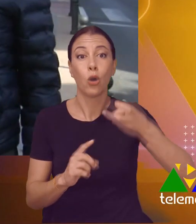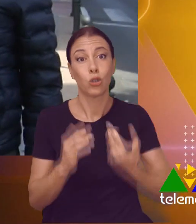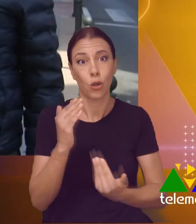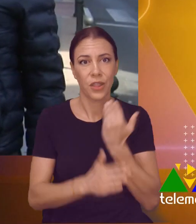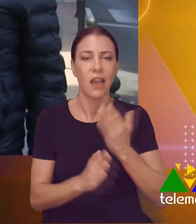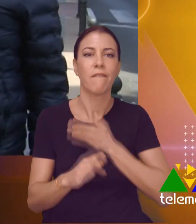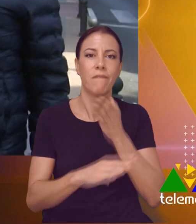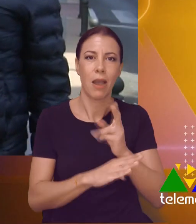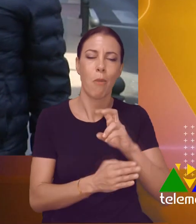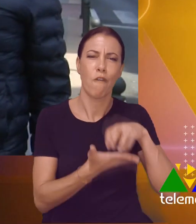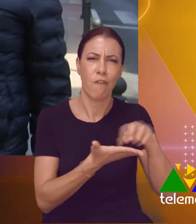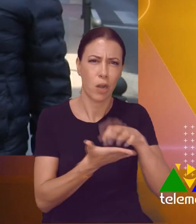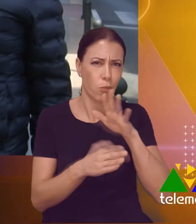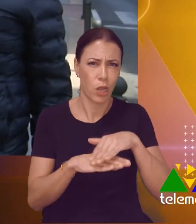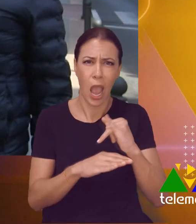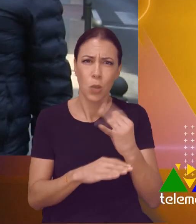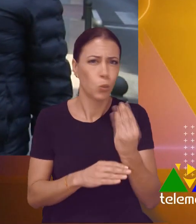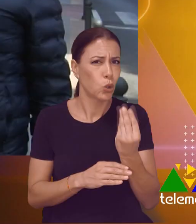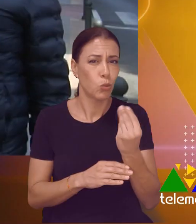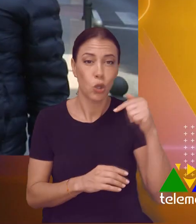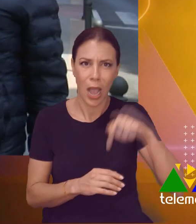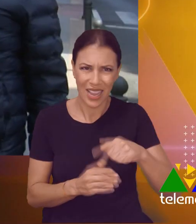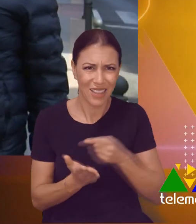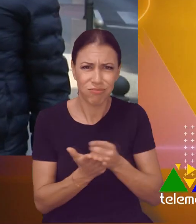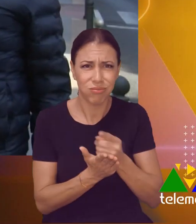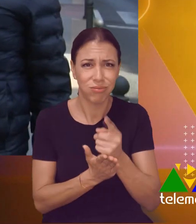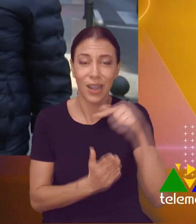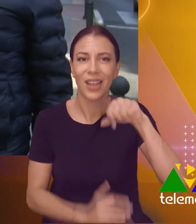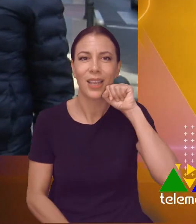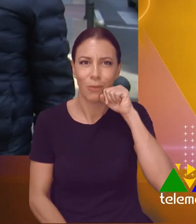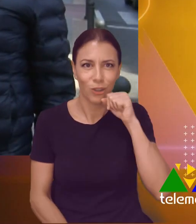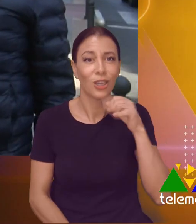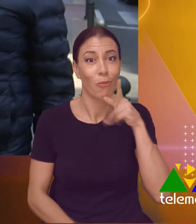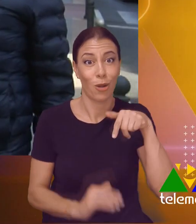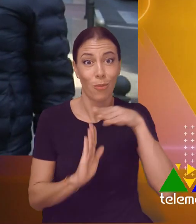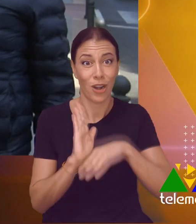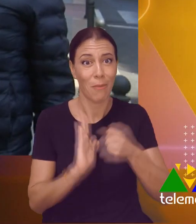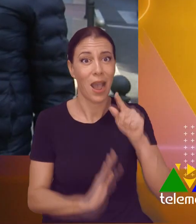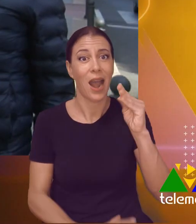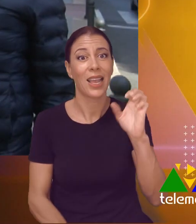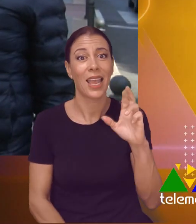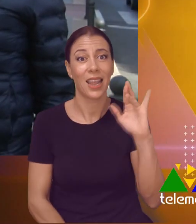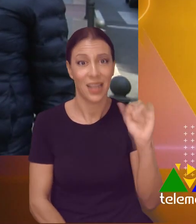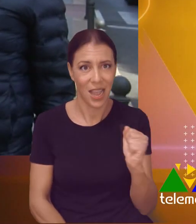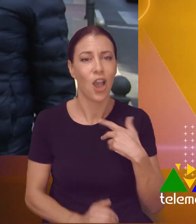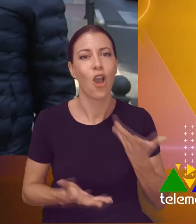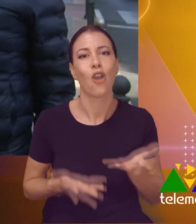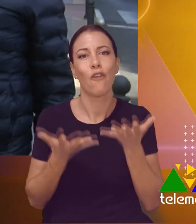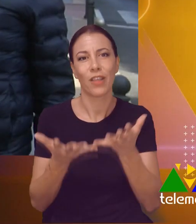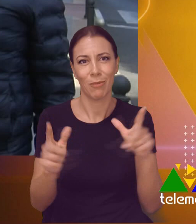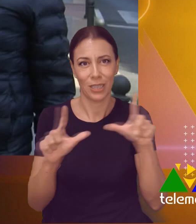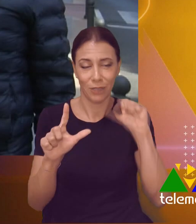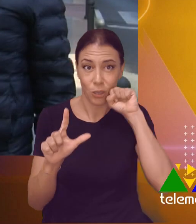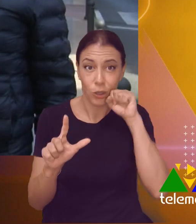mucho por recorrer aquí en nuestro Motril, a través de esta alquería que les ofrecemos a través de la televisión de Motril. Sí, les dejamos